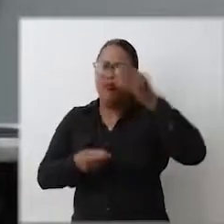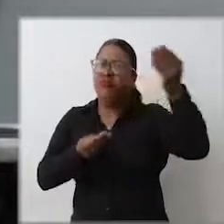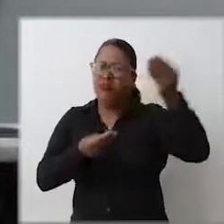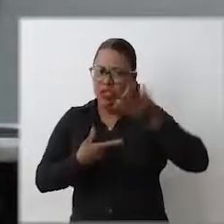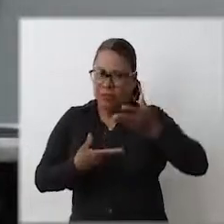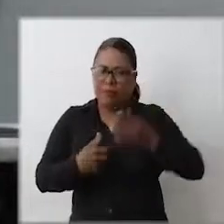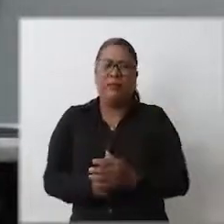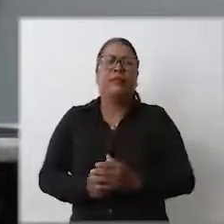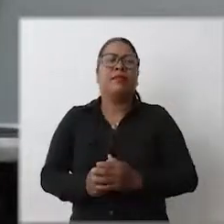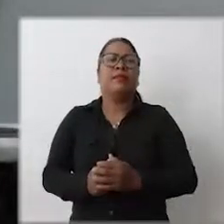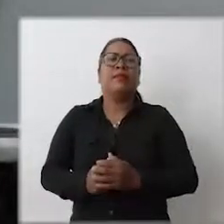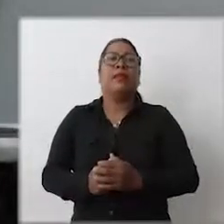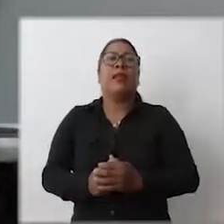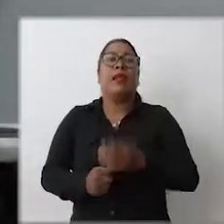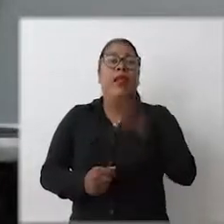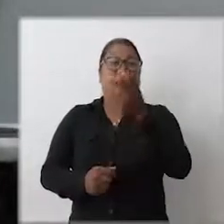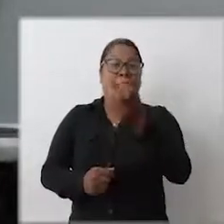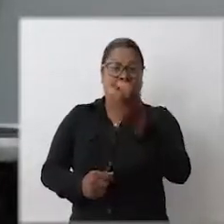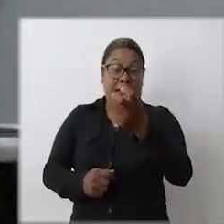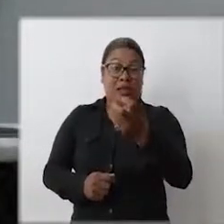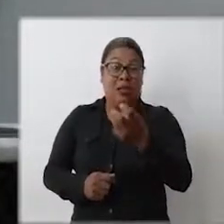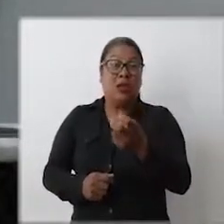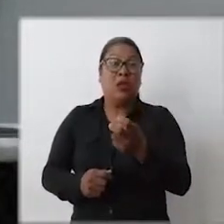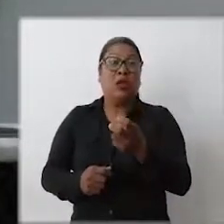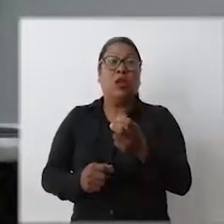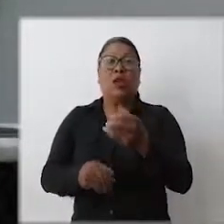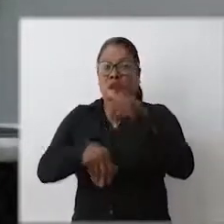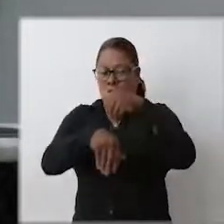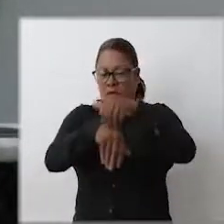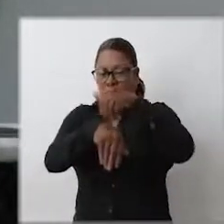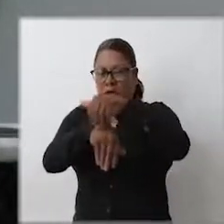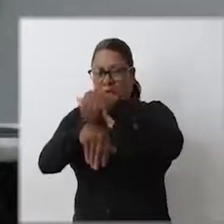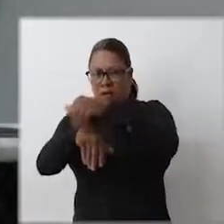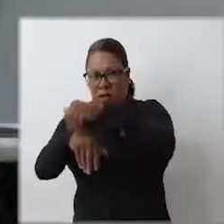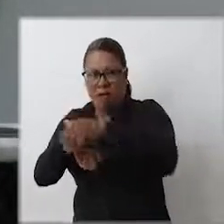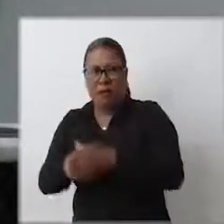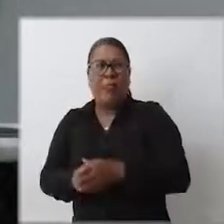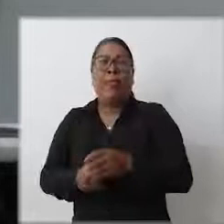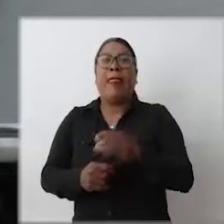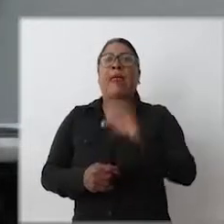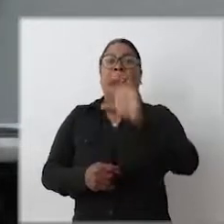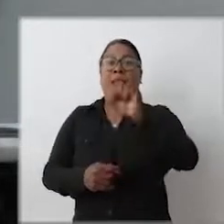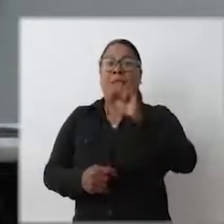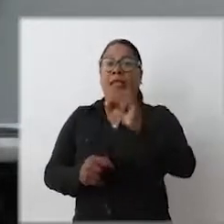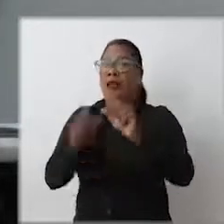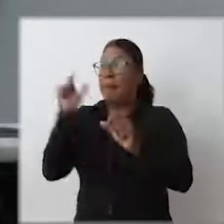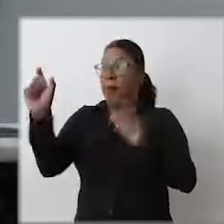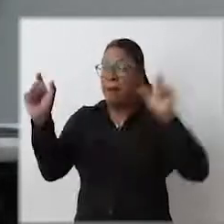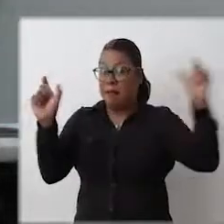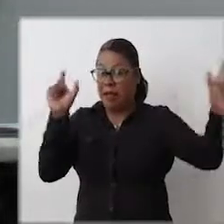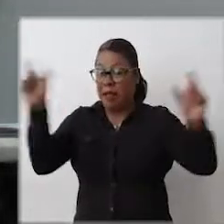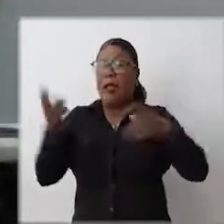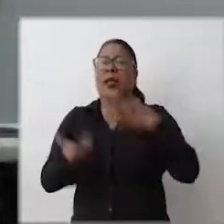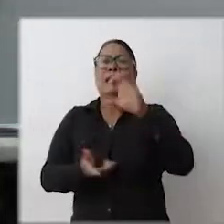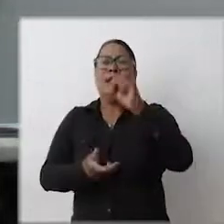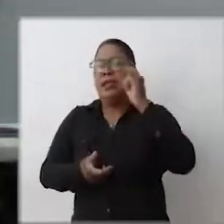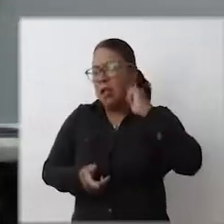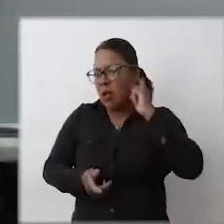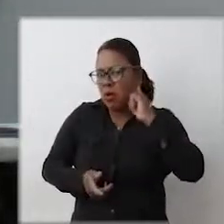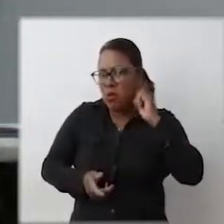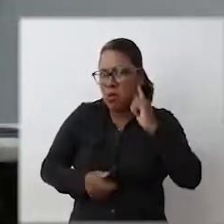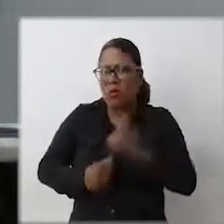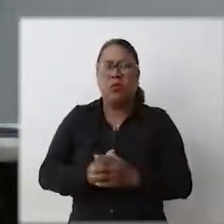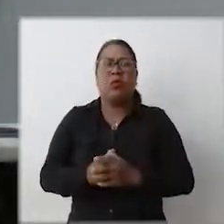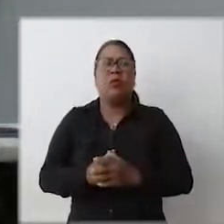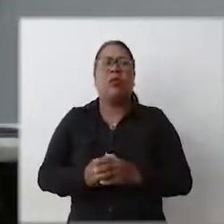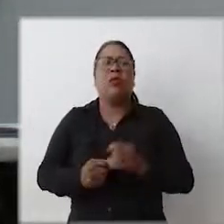acero inoxidable y la contratación del servicio de alojamiento del QR. Adicionalmente se consideraron 5,600